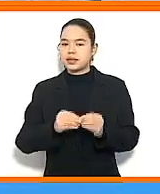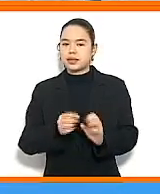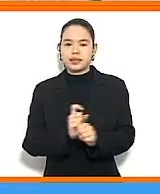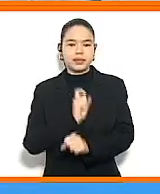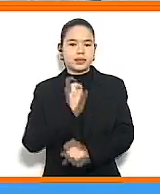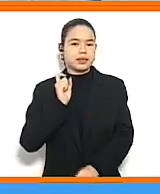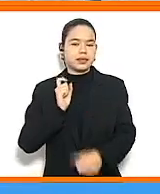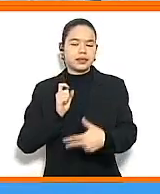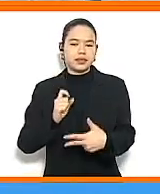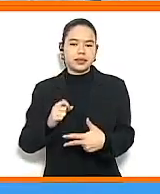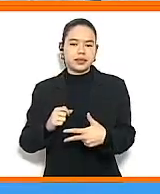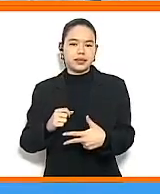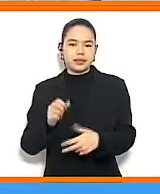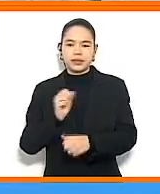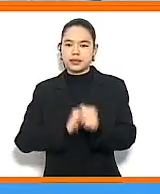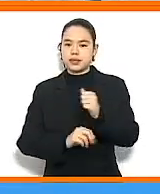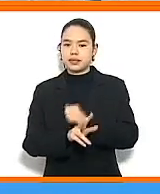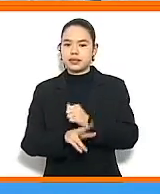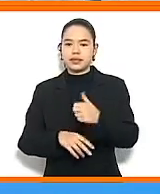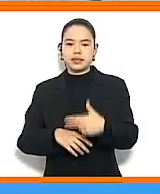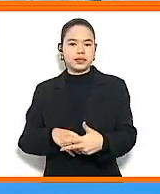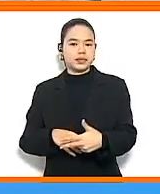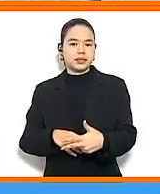tres números ganadores para Pega 3,